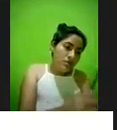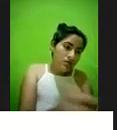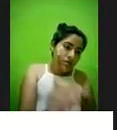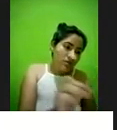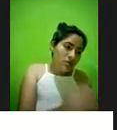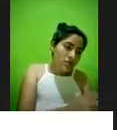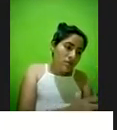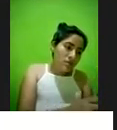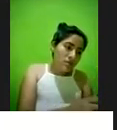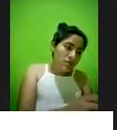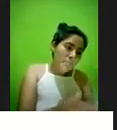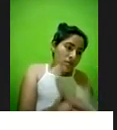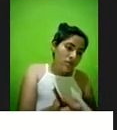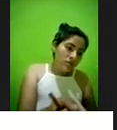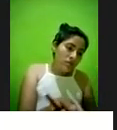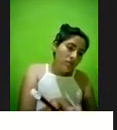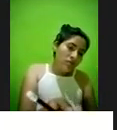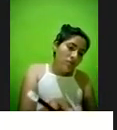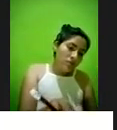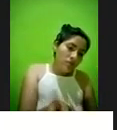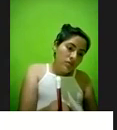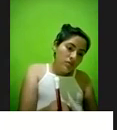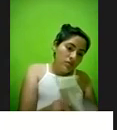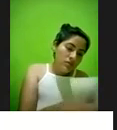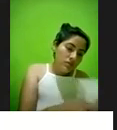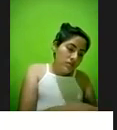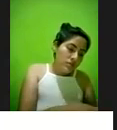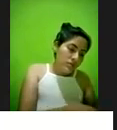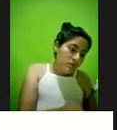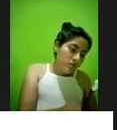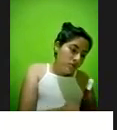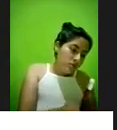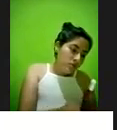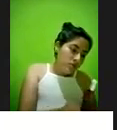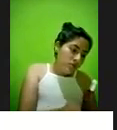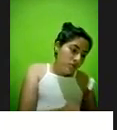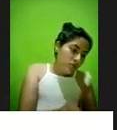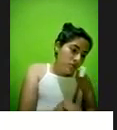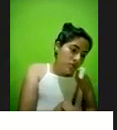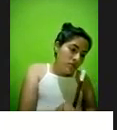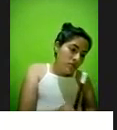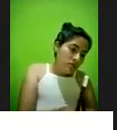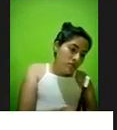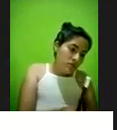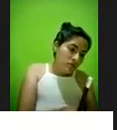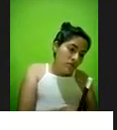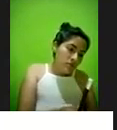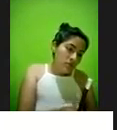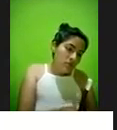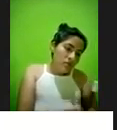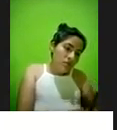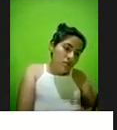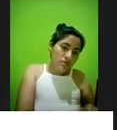acá. Y luego tenemos igual el occipital. No ves que es igual planito, así tiene su curvación, igual que este. Sí, el occipital y el